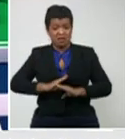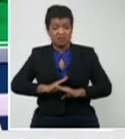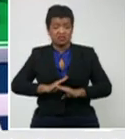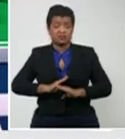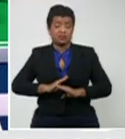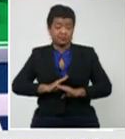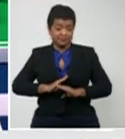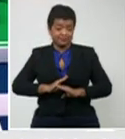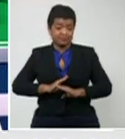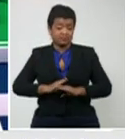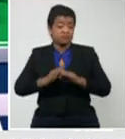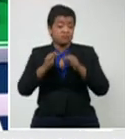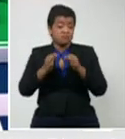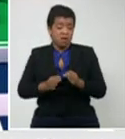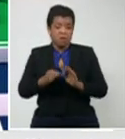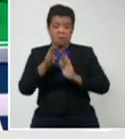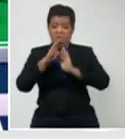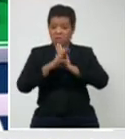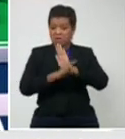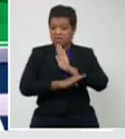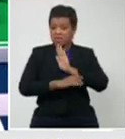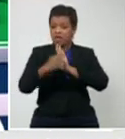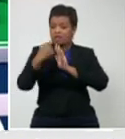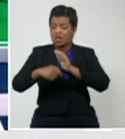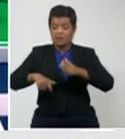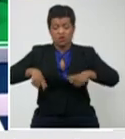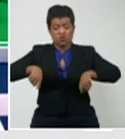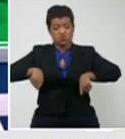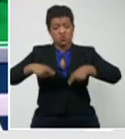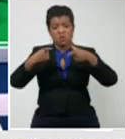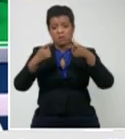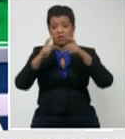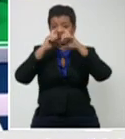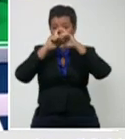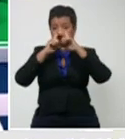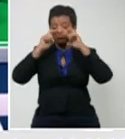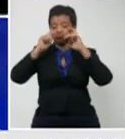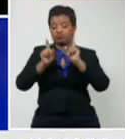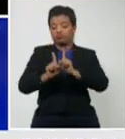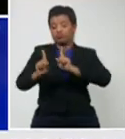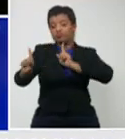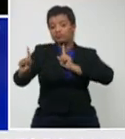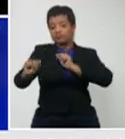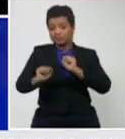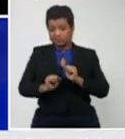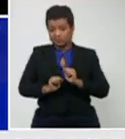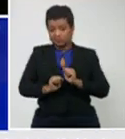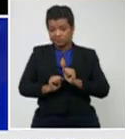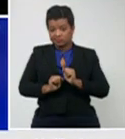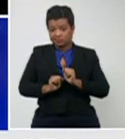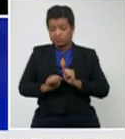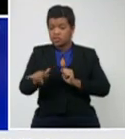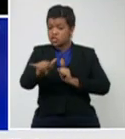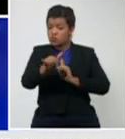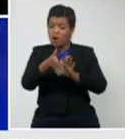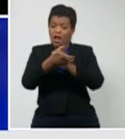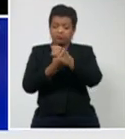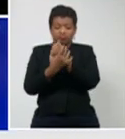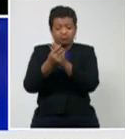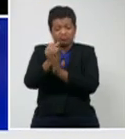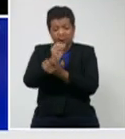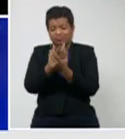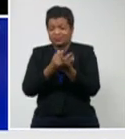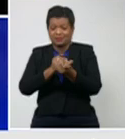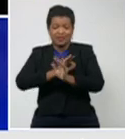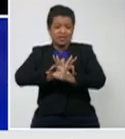da buenos resultados es el nasobuco y el distanciamiento. A eso ponle las soluciones desinfectantes. Mira,